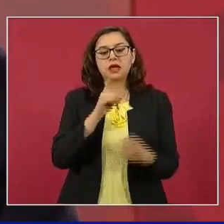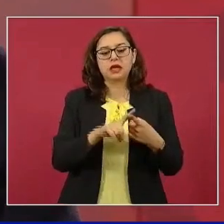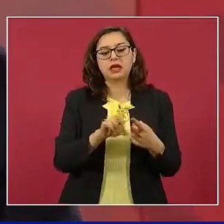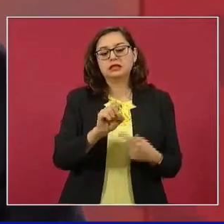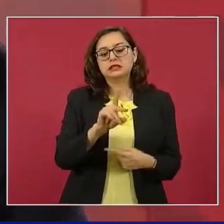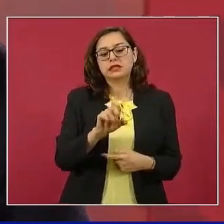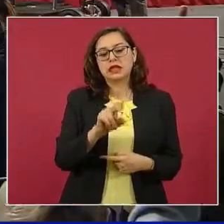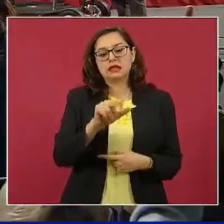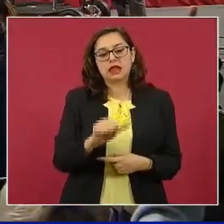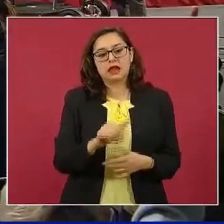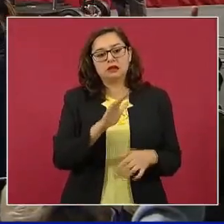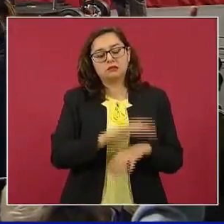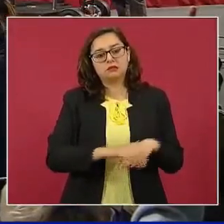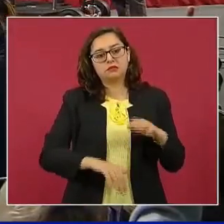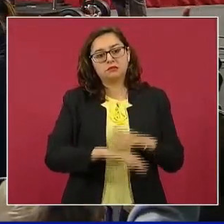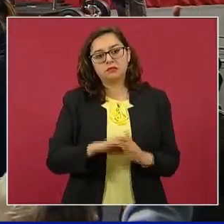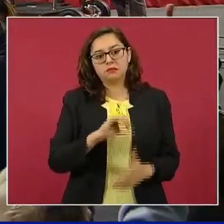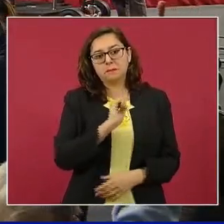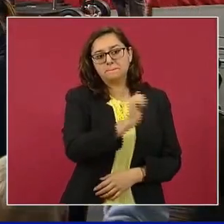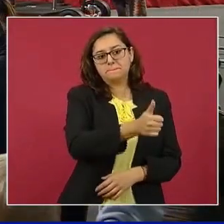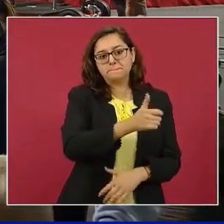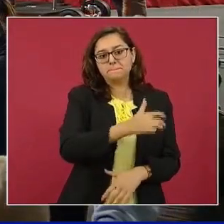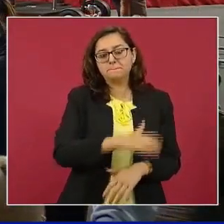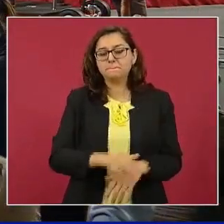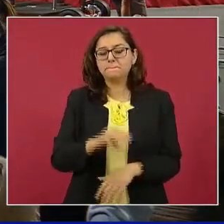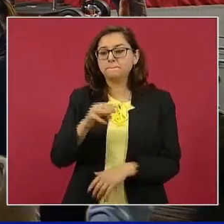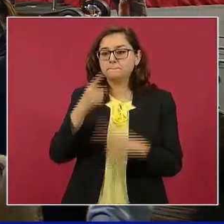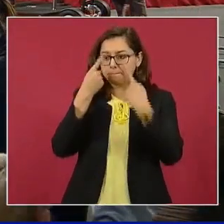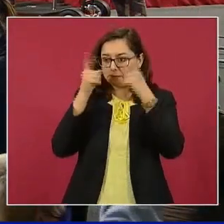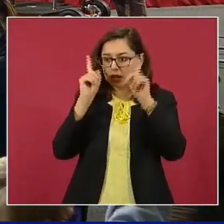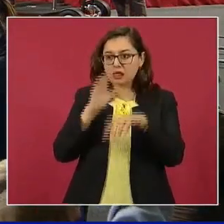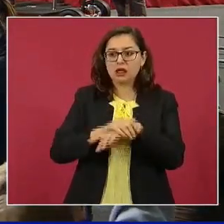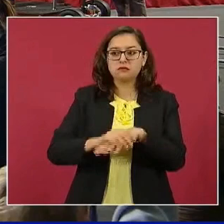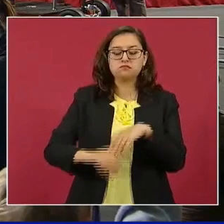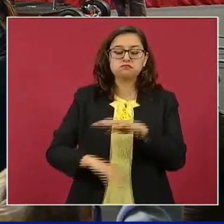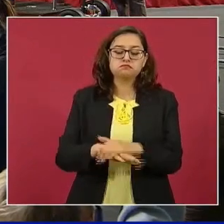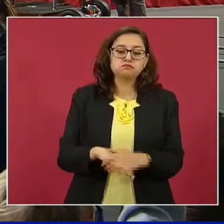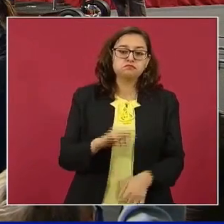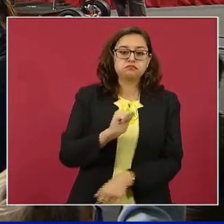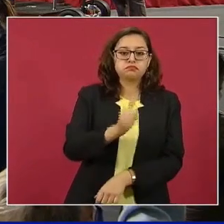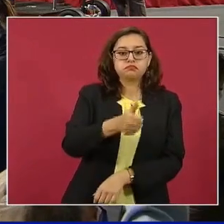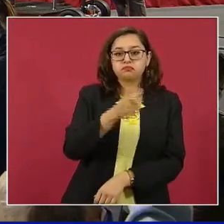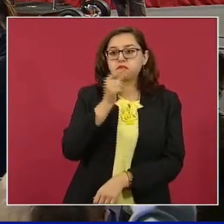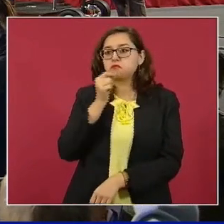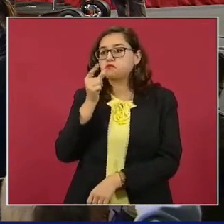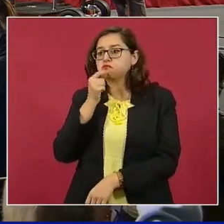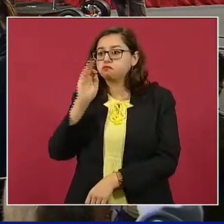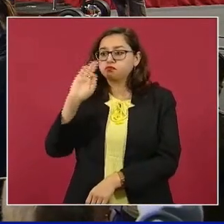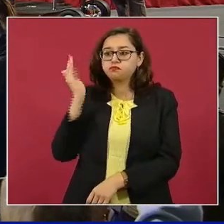Marina hacía lo propio, la Policía Federal lo mismo.